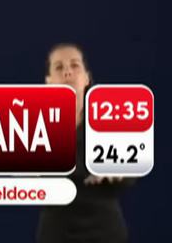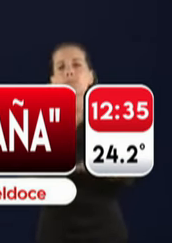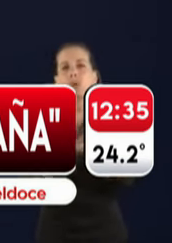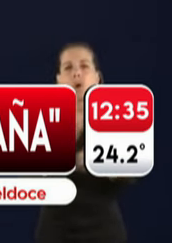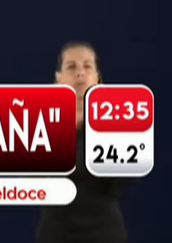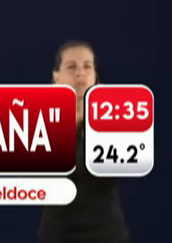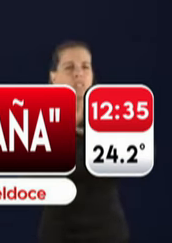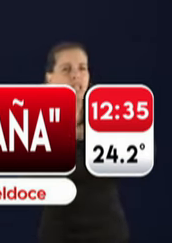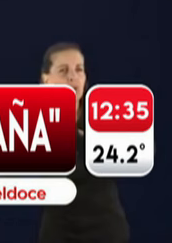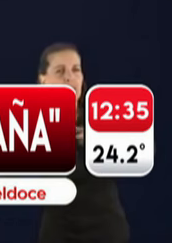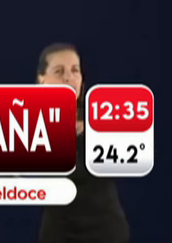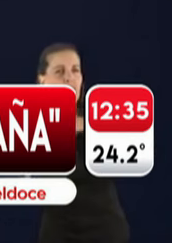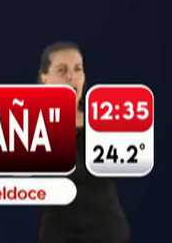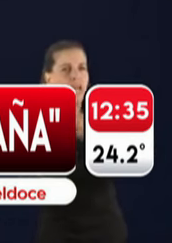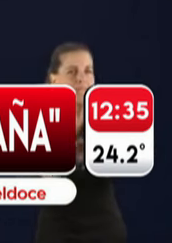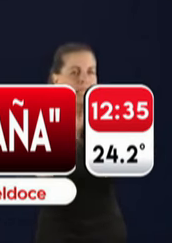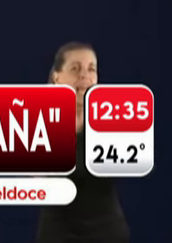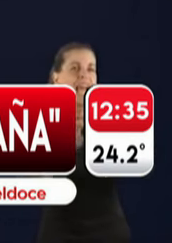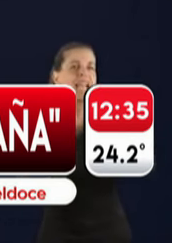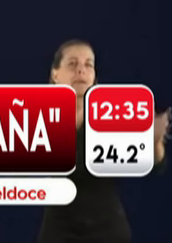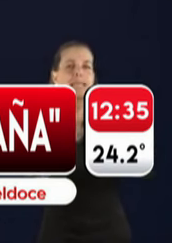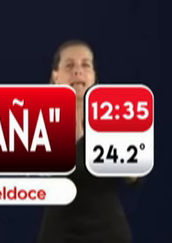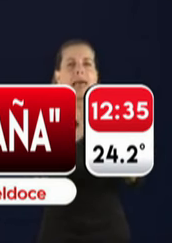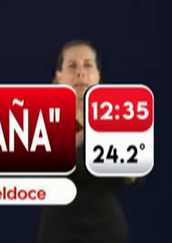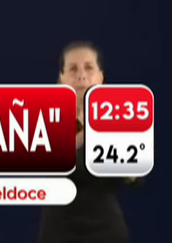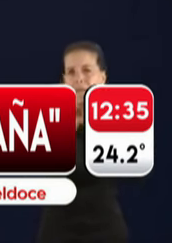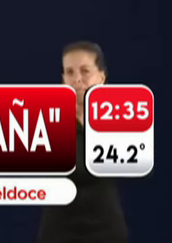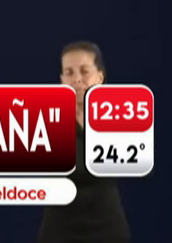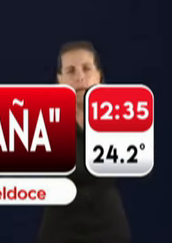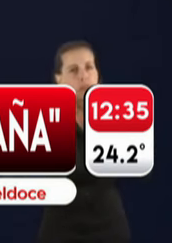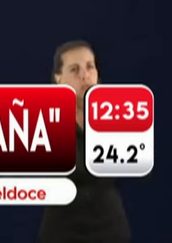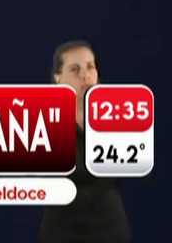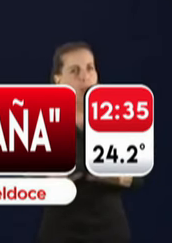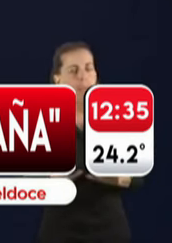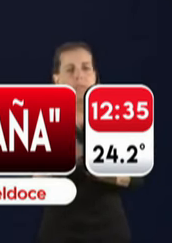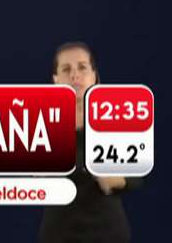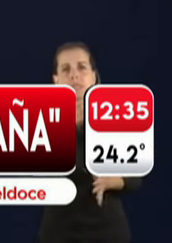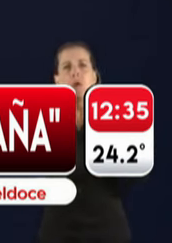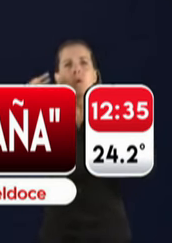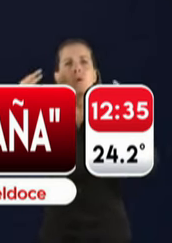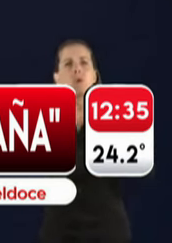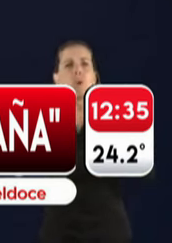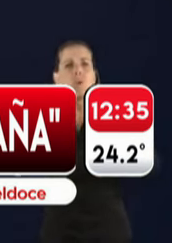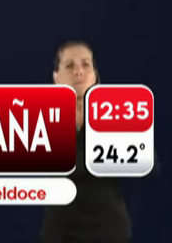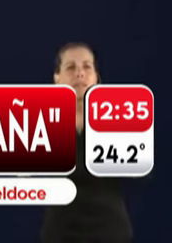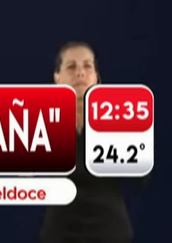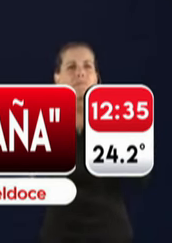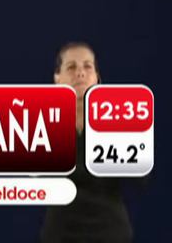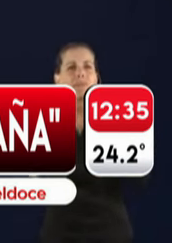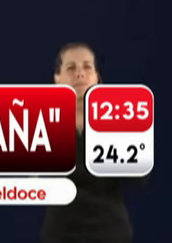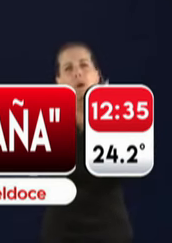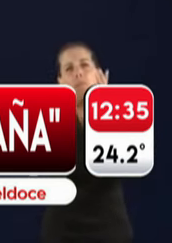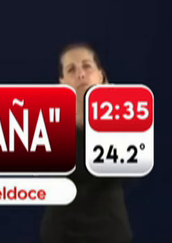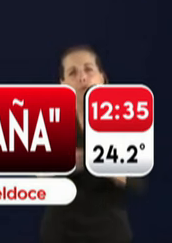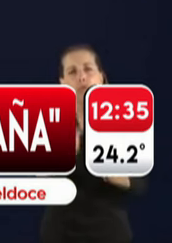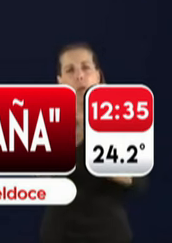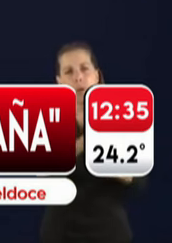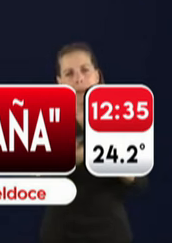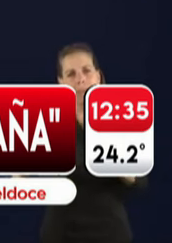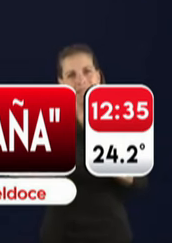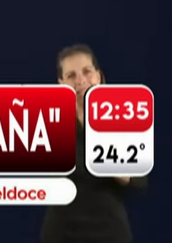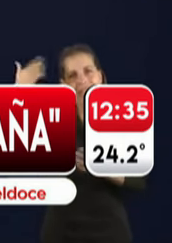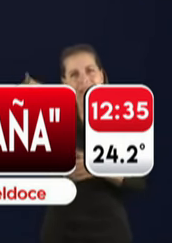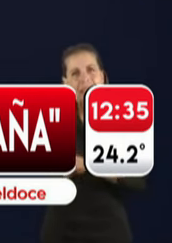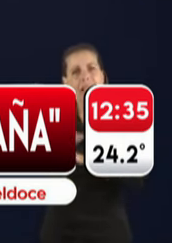que tengan que ver con la libertad de prensa. Es simplemente, repito, cumplir con lo que se prometió, con lo que el presidente cumplió en